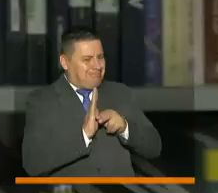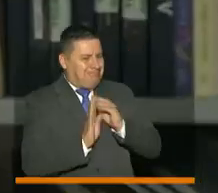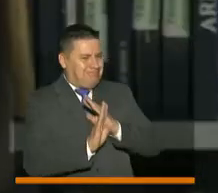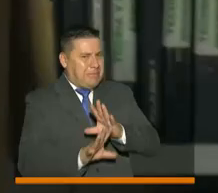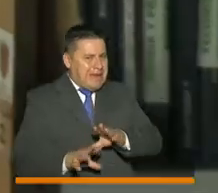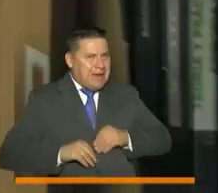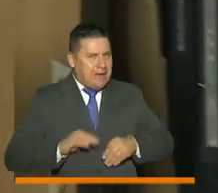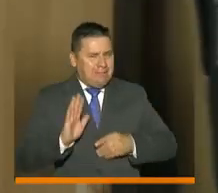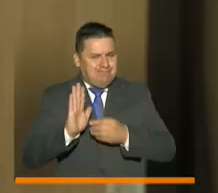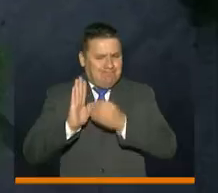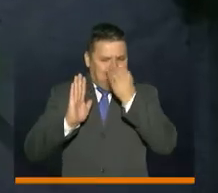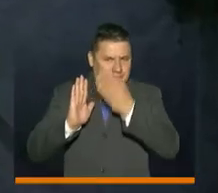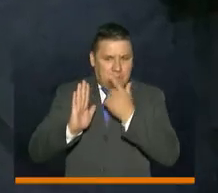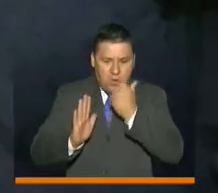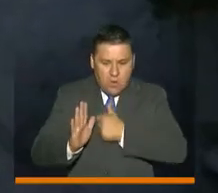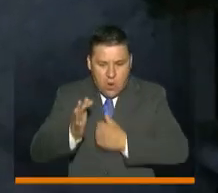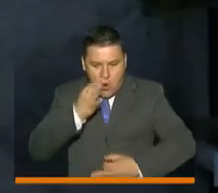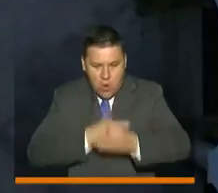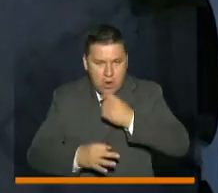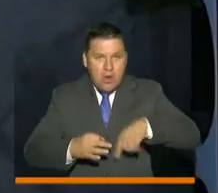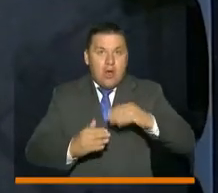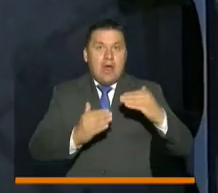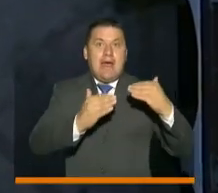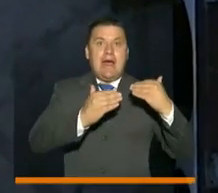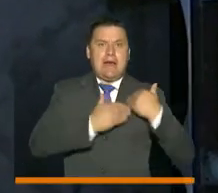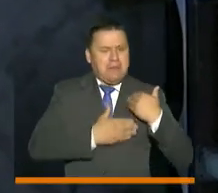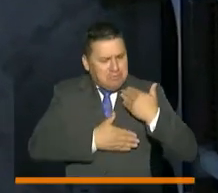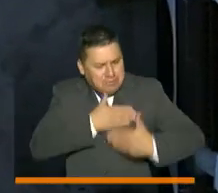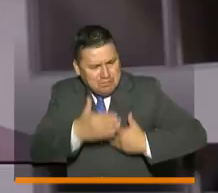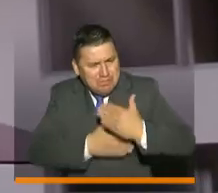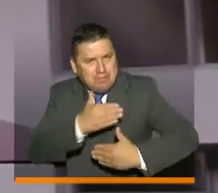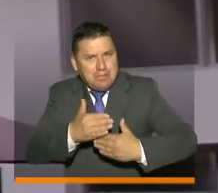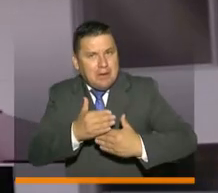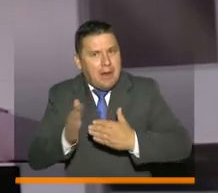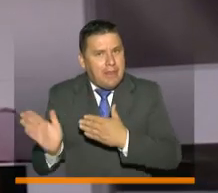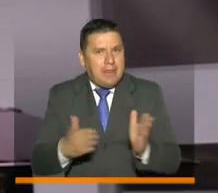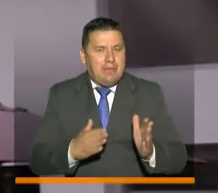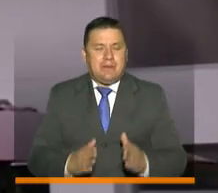bioseguridad, con autocuidado y corresponsabilidad, avanzamos en esta etapa.